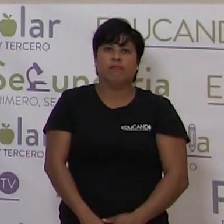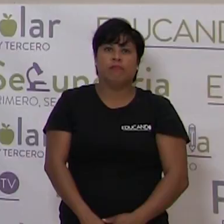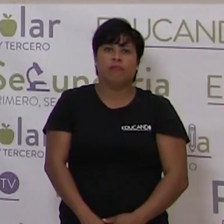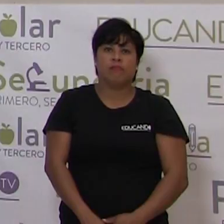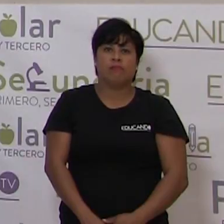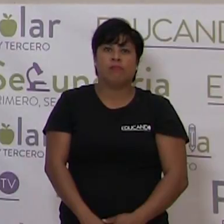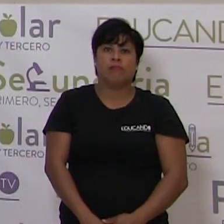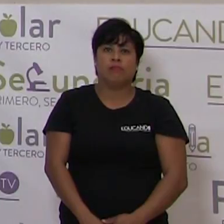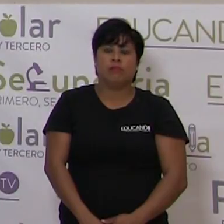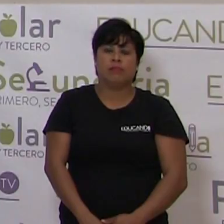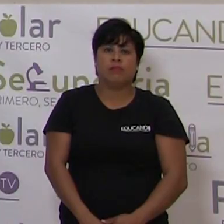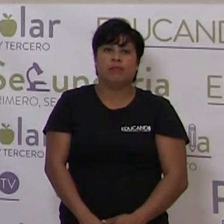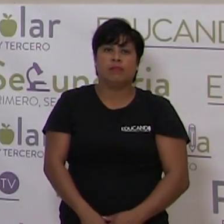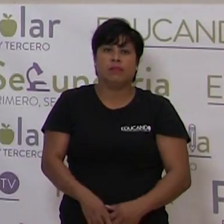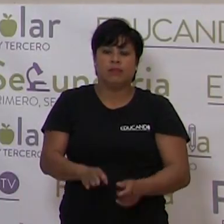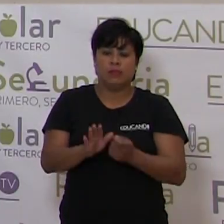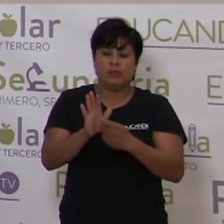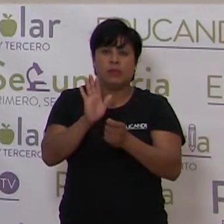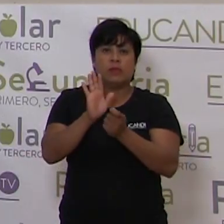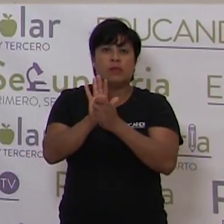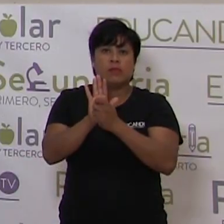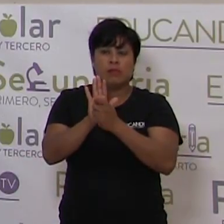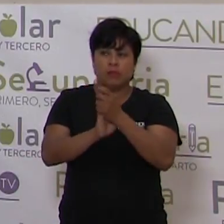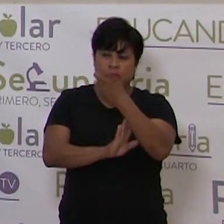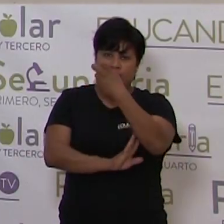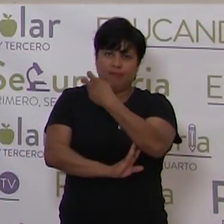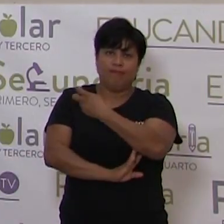El punto va aquí.